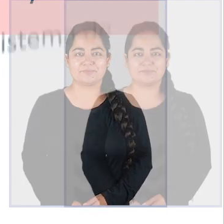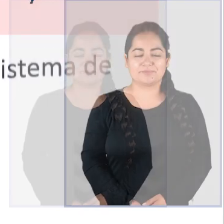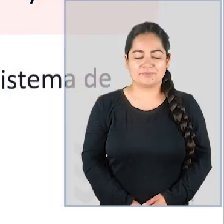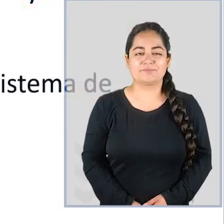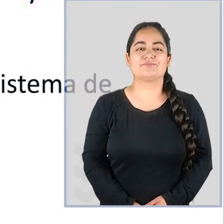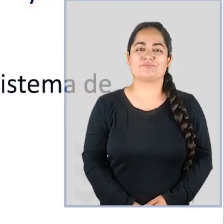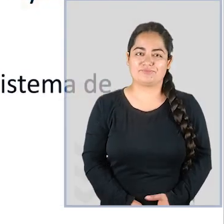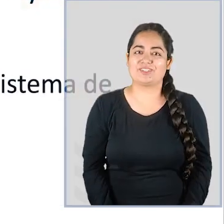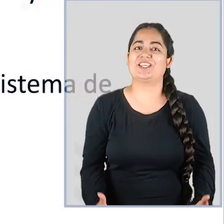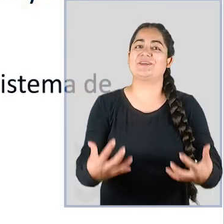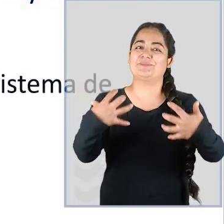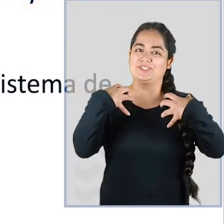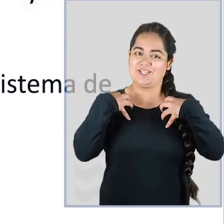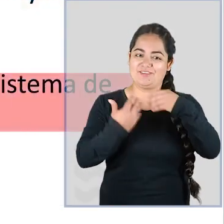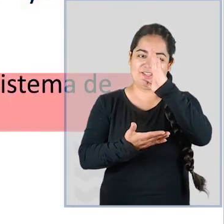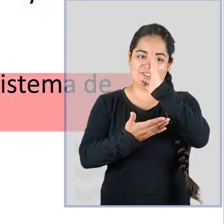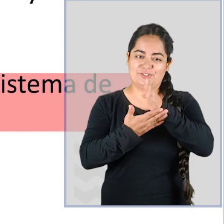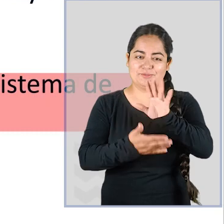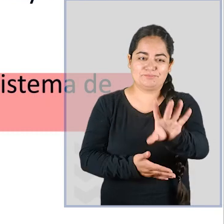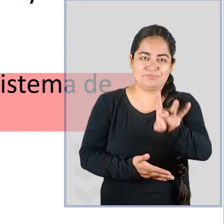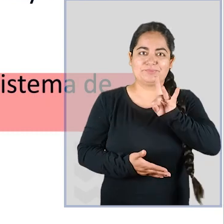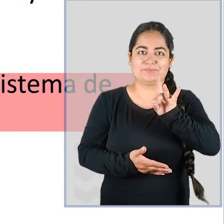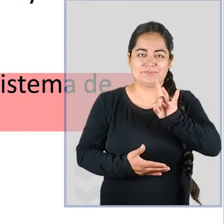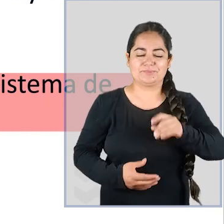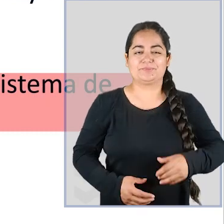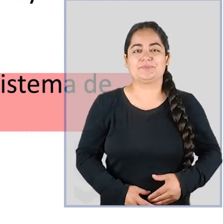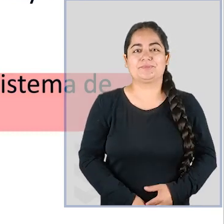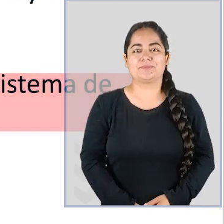y la toma responsable de decisiones.